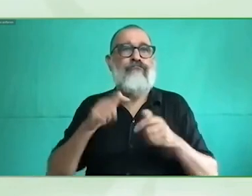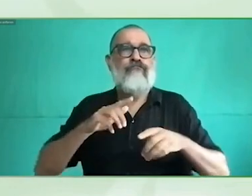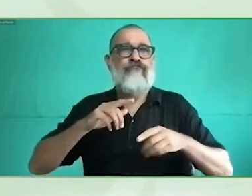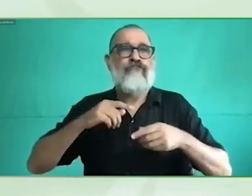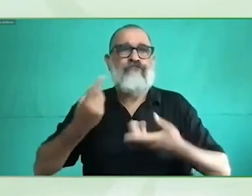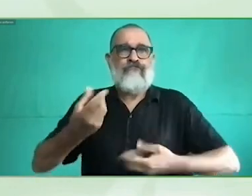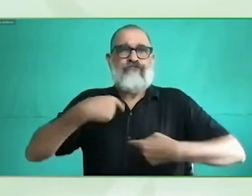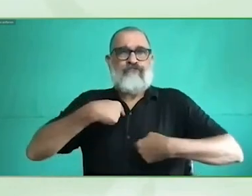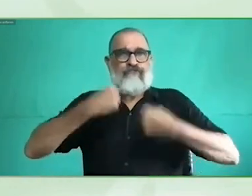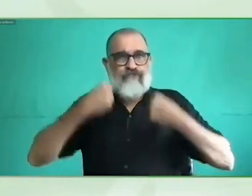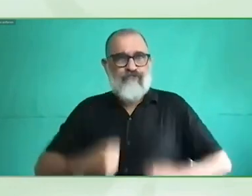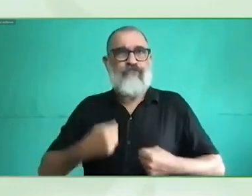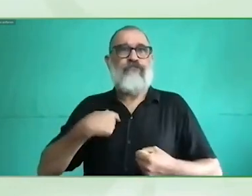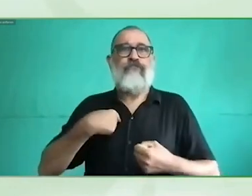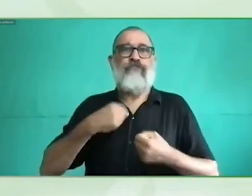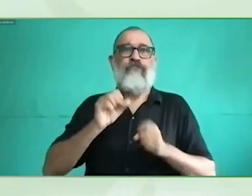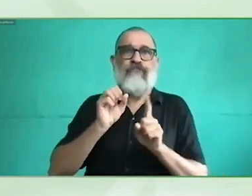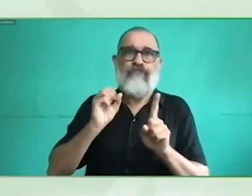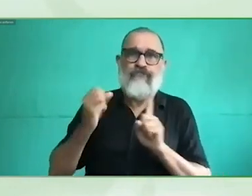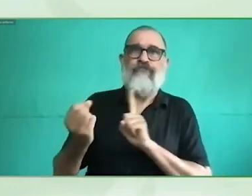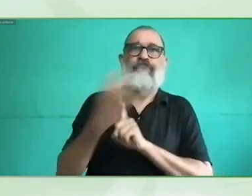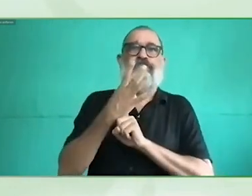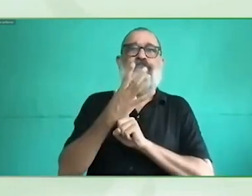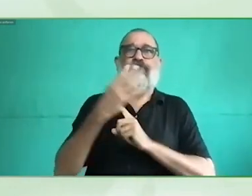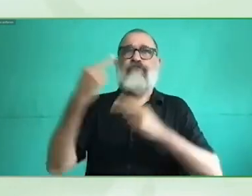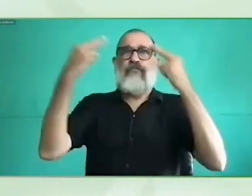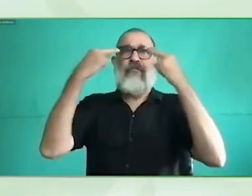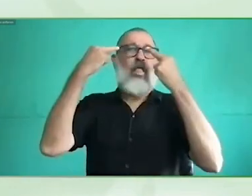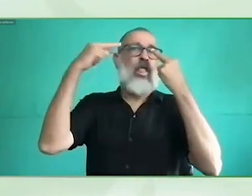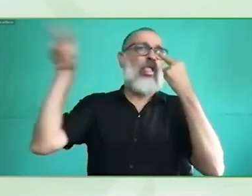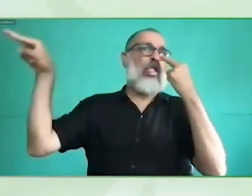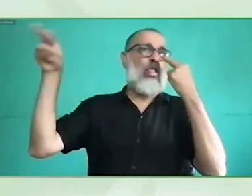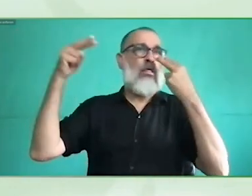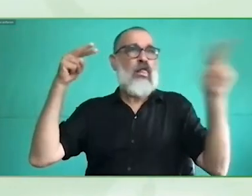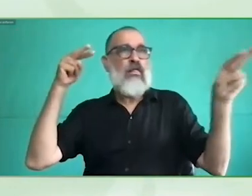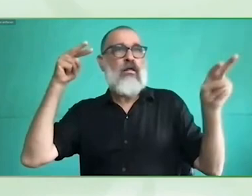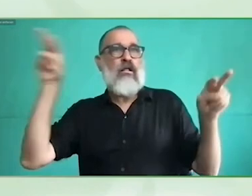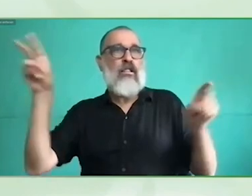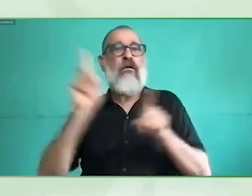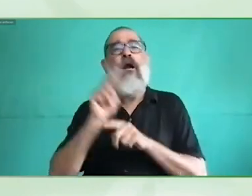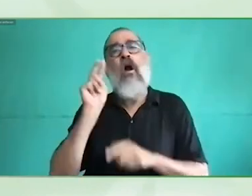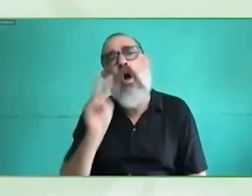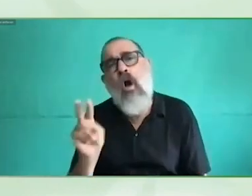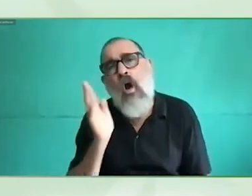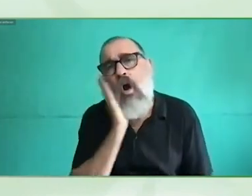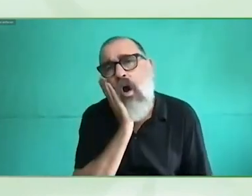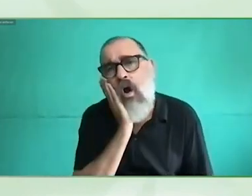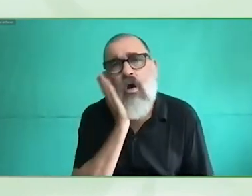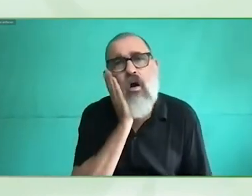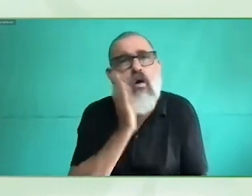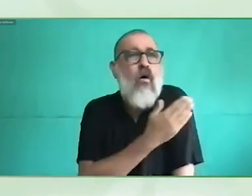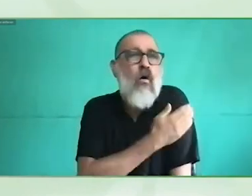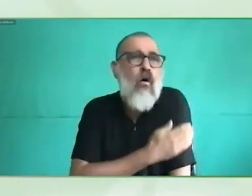con discapacidad y este también influenció en como yo veía mi vida